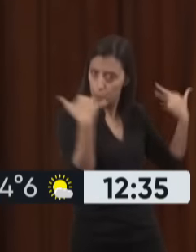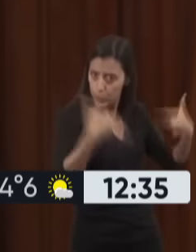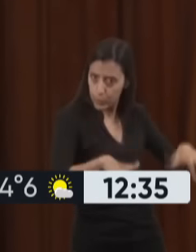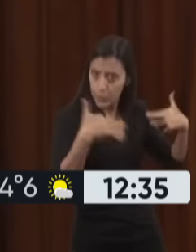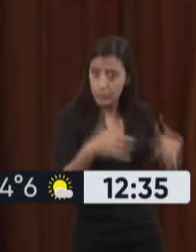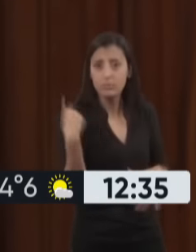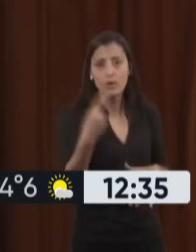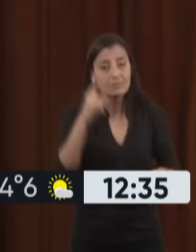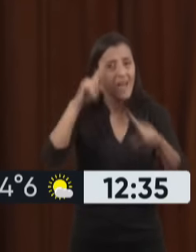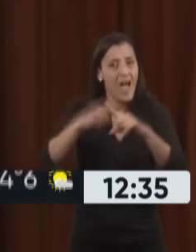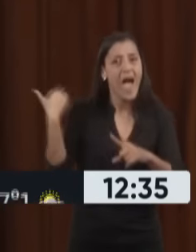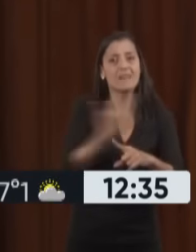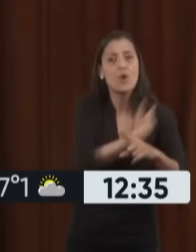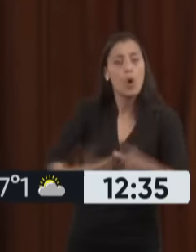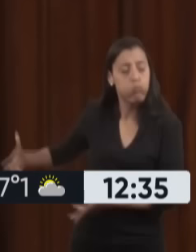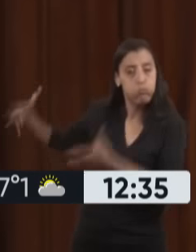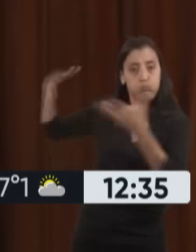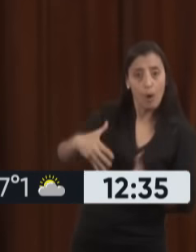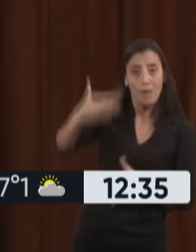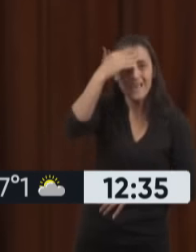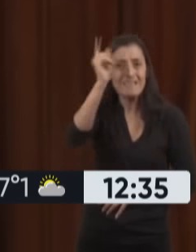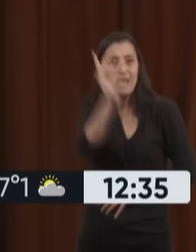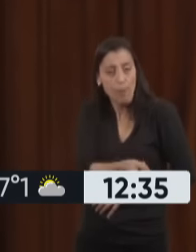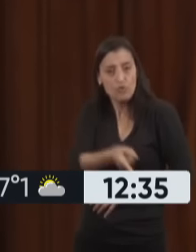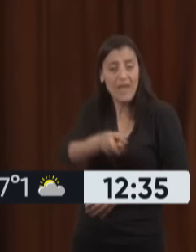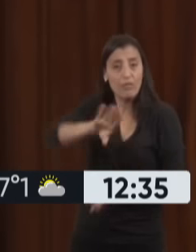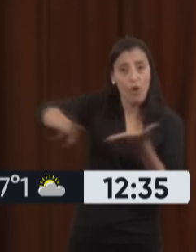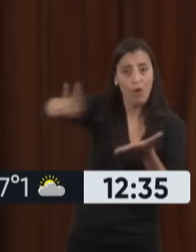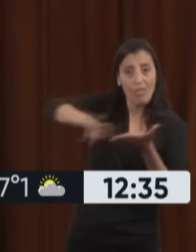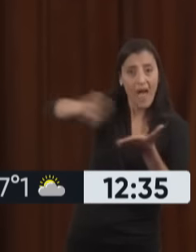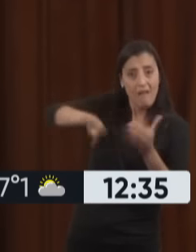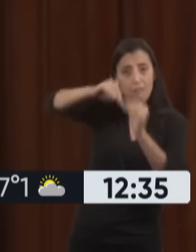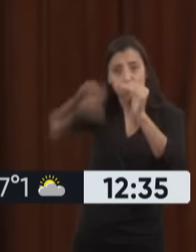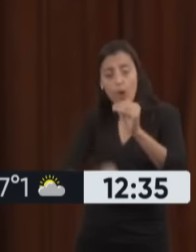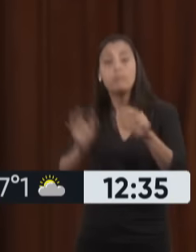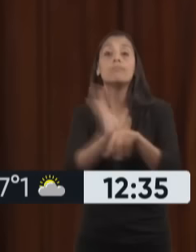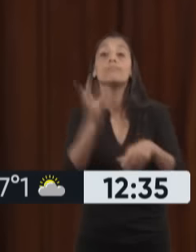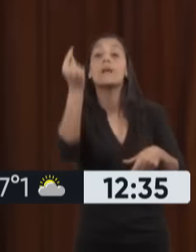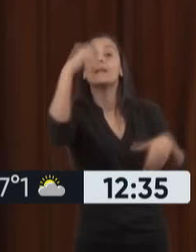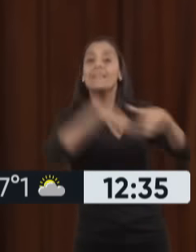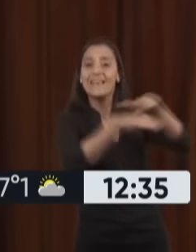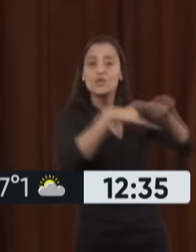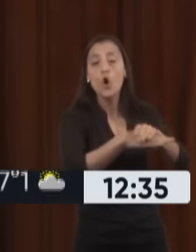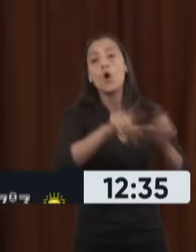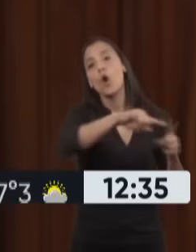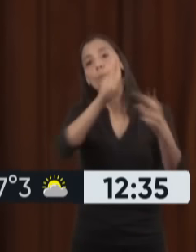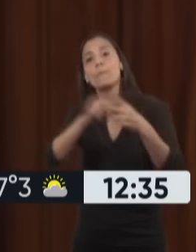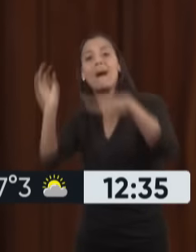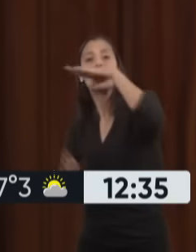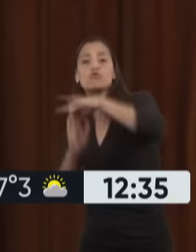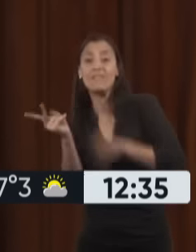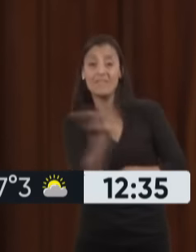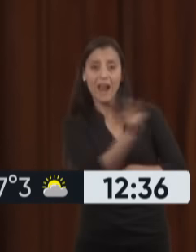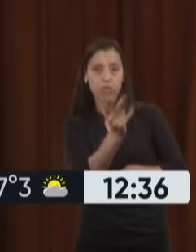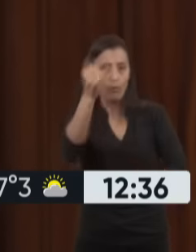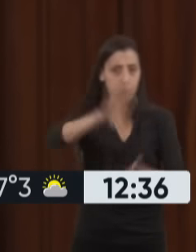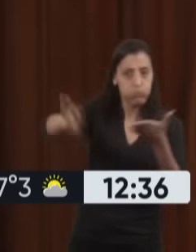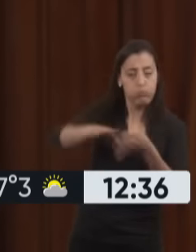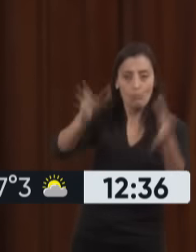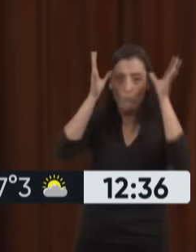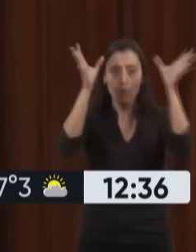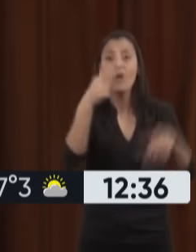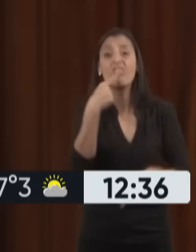nosotros heredamos 15 puntos de déficit fiscal consolidado entre Tesoro y Banco Central. Nos decían que hacer